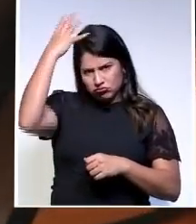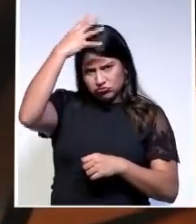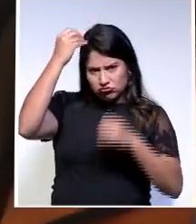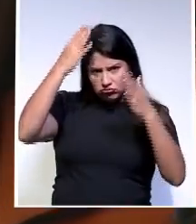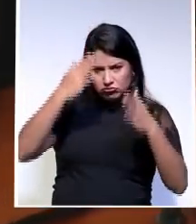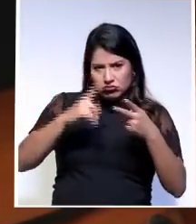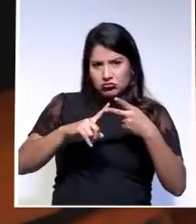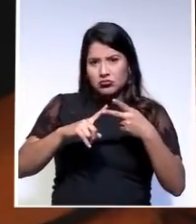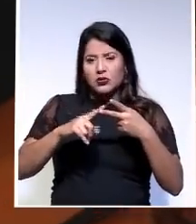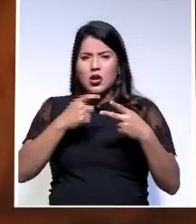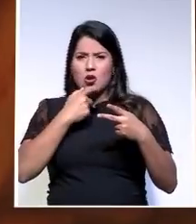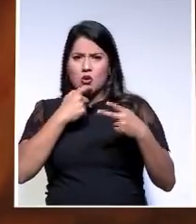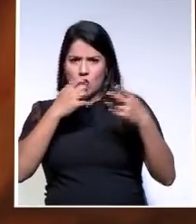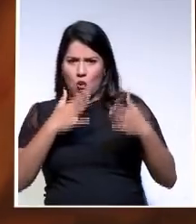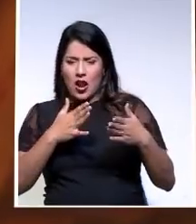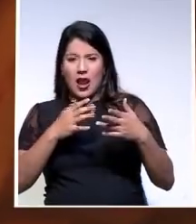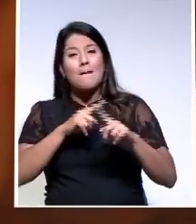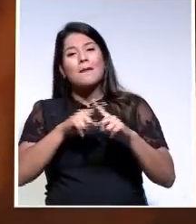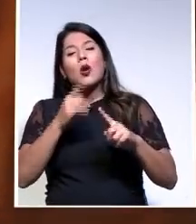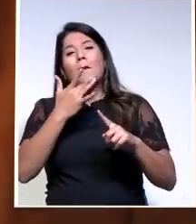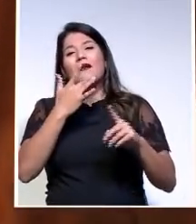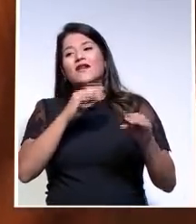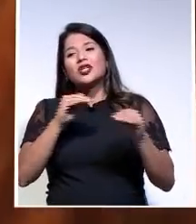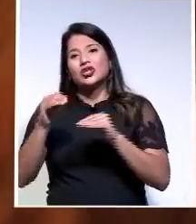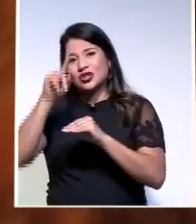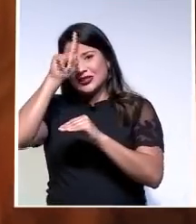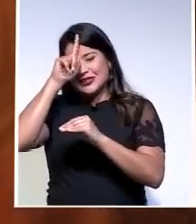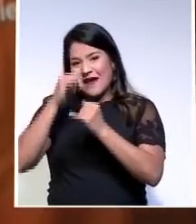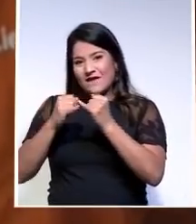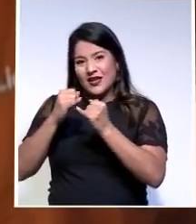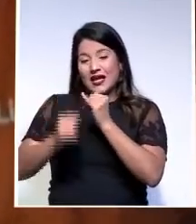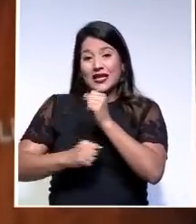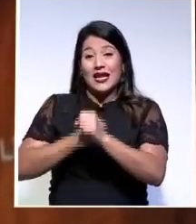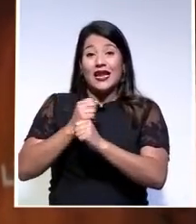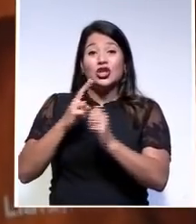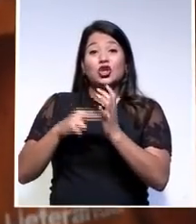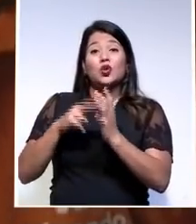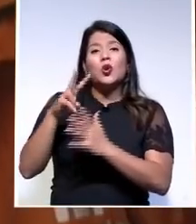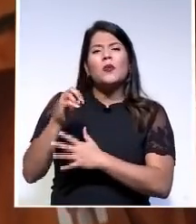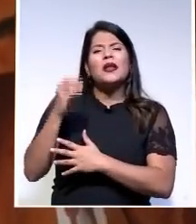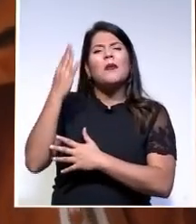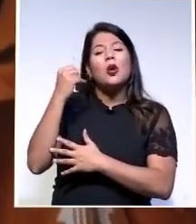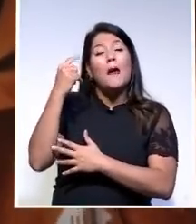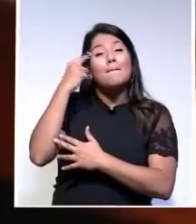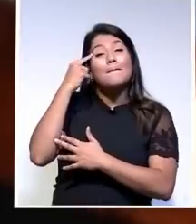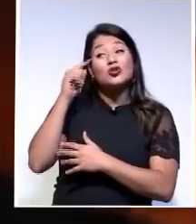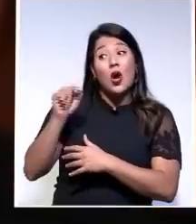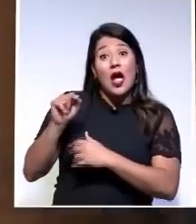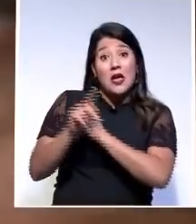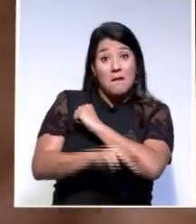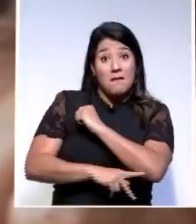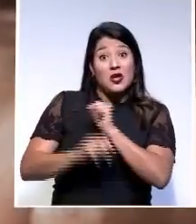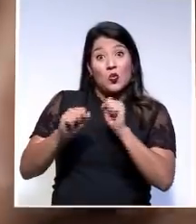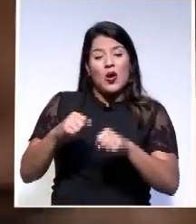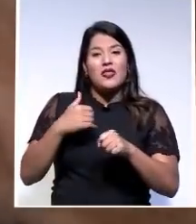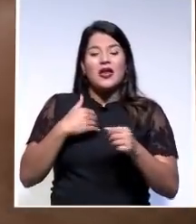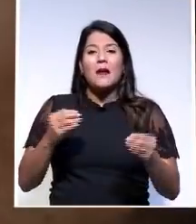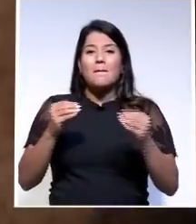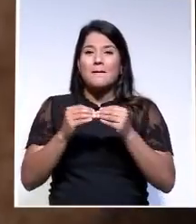británica, se decantó por instalarse en Alemania a finales del 2020 porque pensó que en este país podría tener